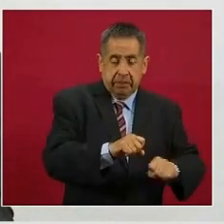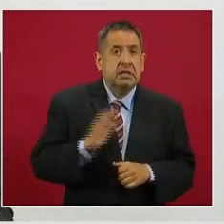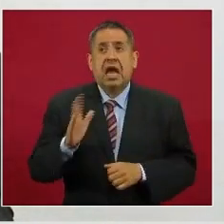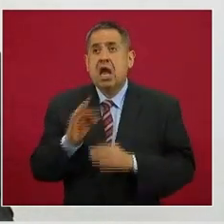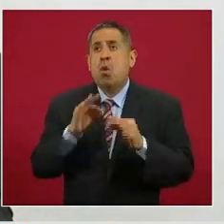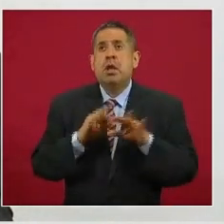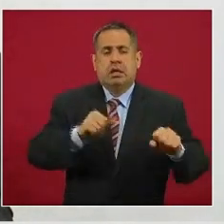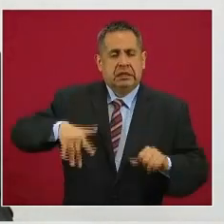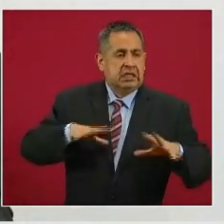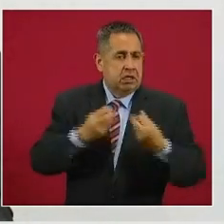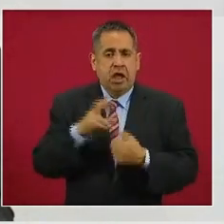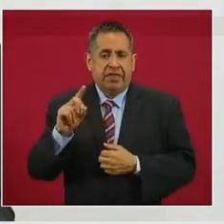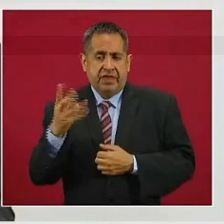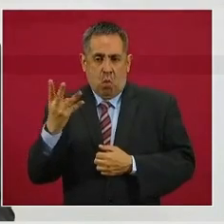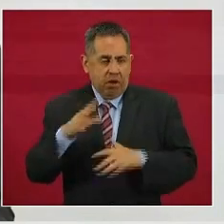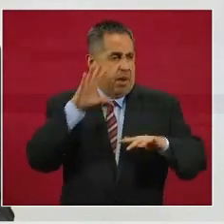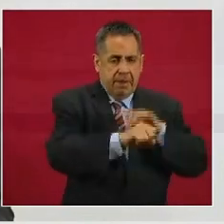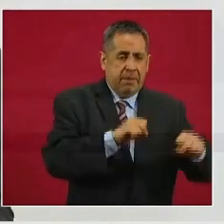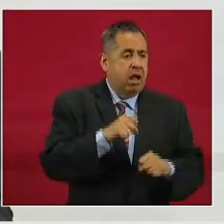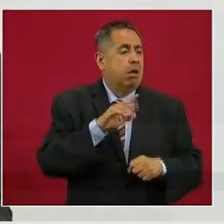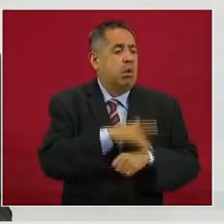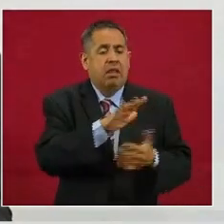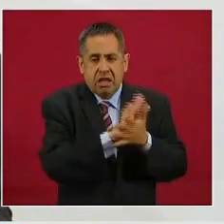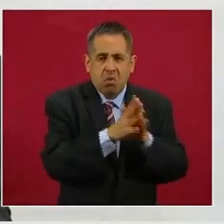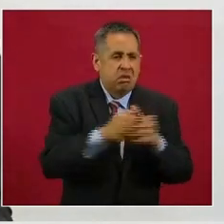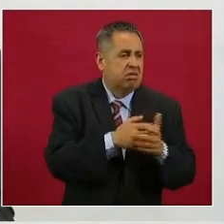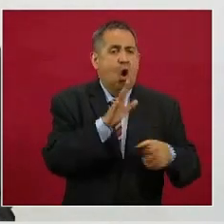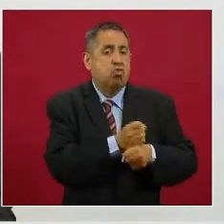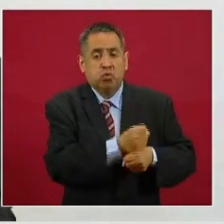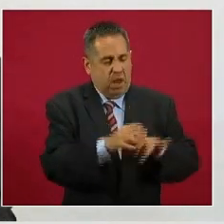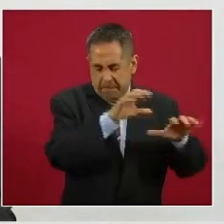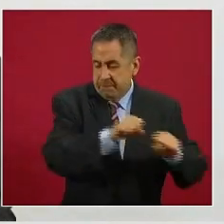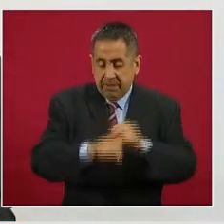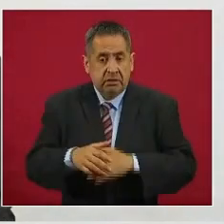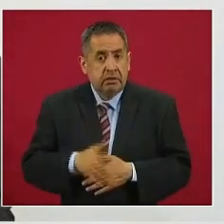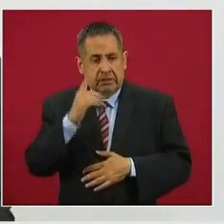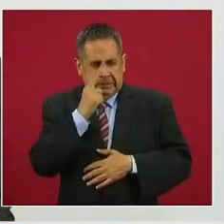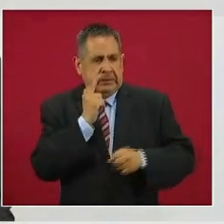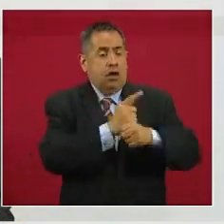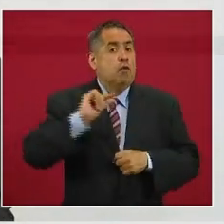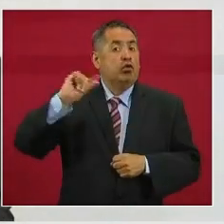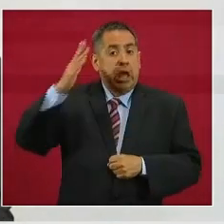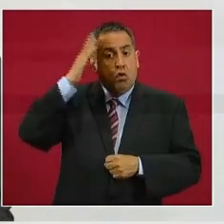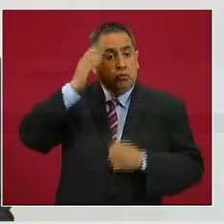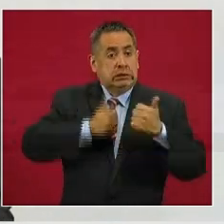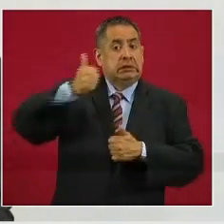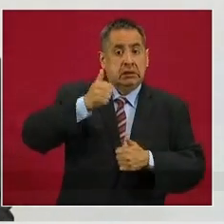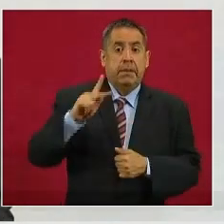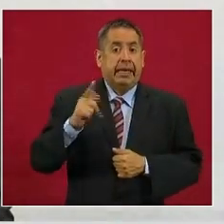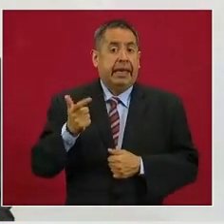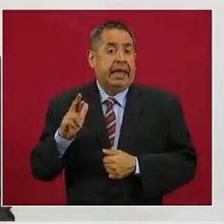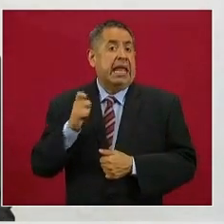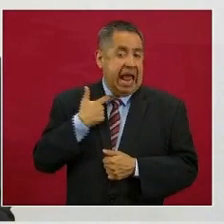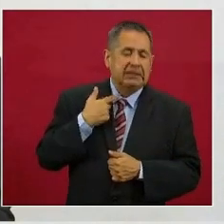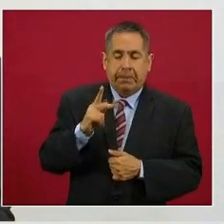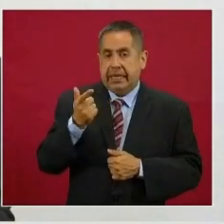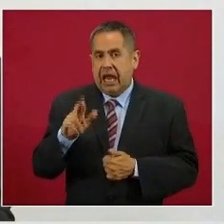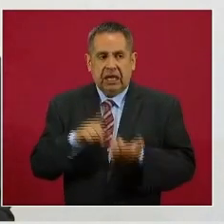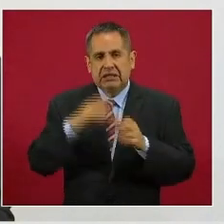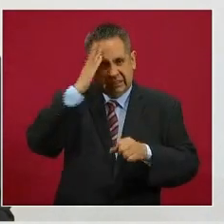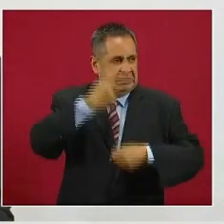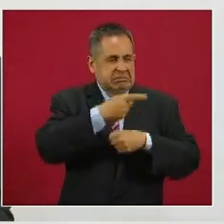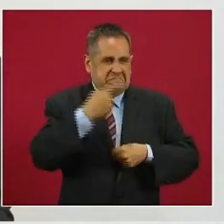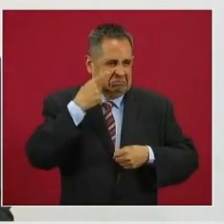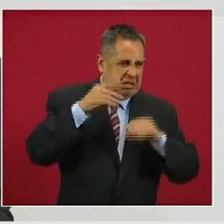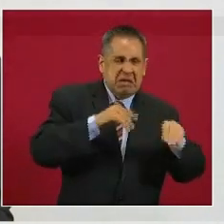cuales se han cumplimentado, como ya se dijo, 34, tanto por delincuencia organizada como por tortura. Se han identificado y detenido a los altos funcionarios de la Procuraduría General de la República, que fueron los